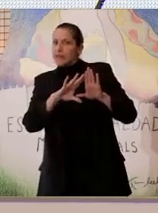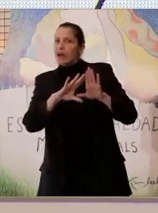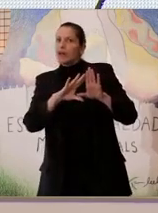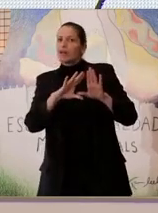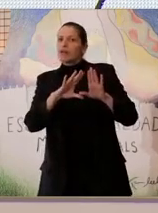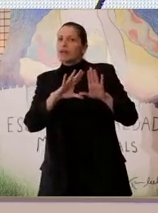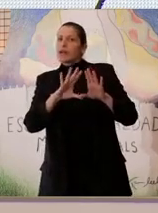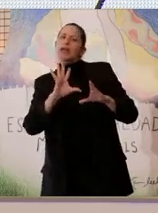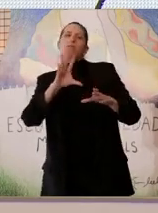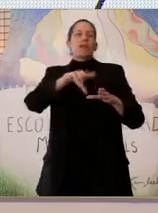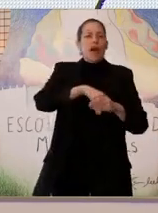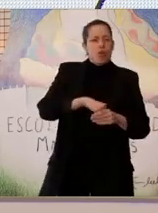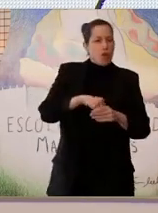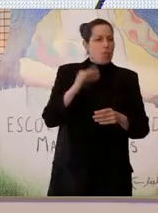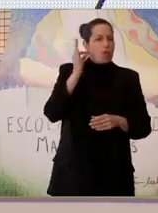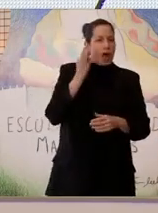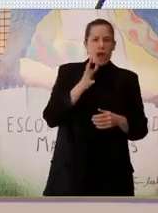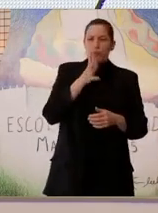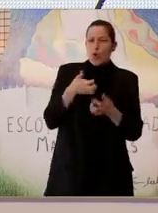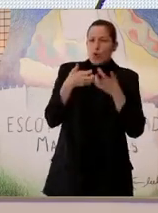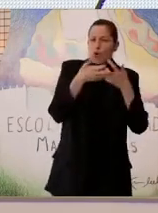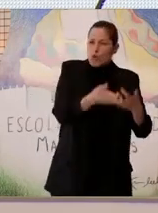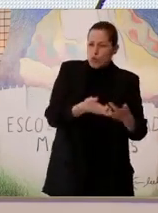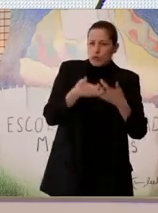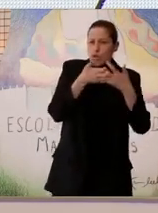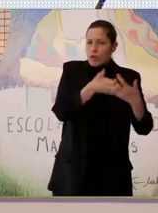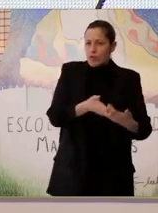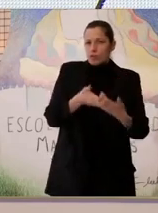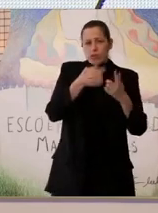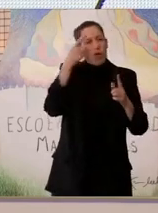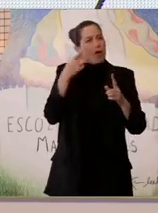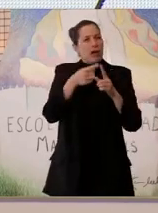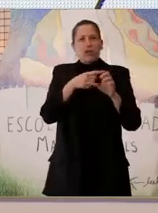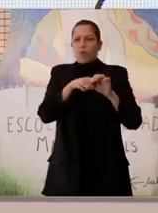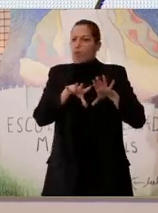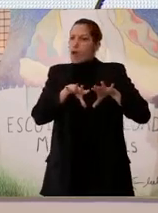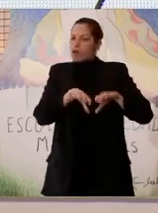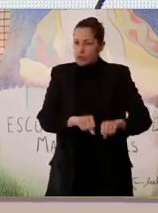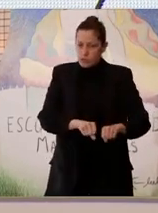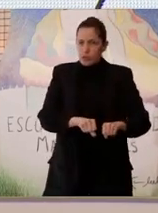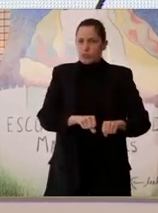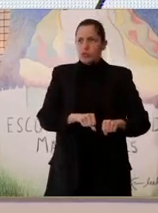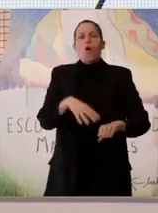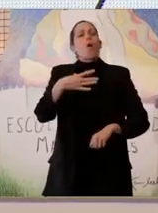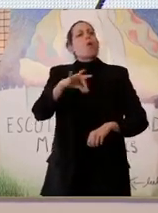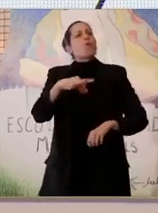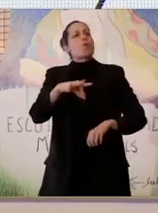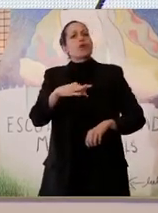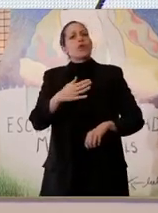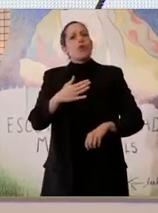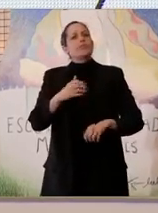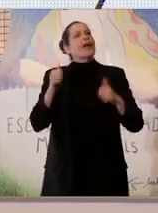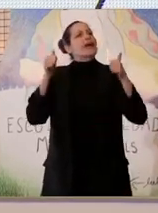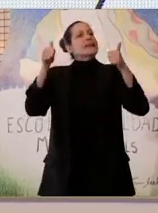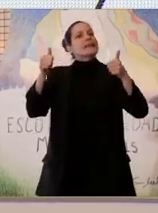que hemos luchado muchísimo para poder alcanzar esos puestos, no solamente para tener el título de fiscal de sala, sino porque